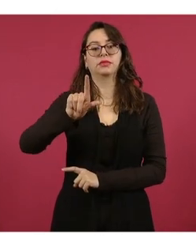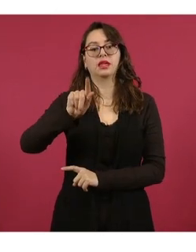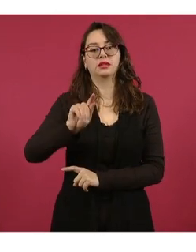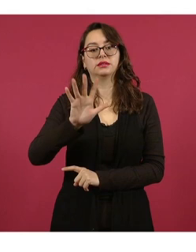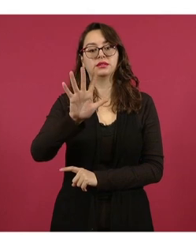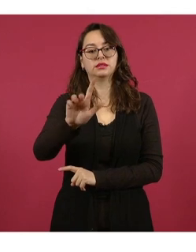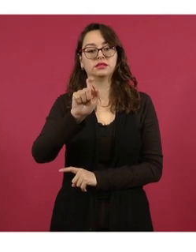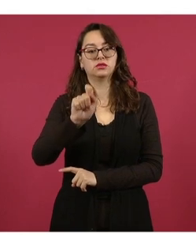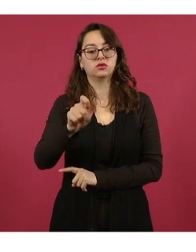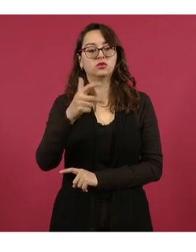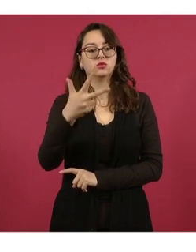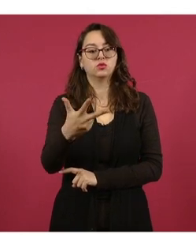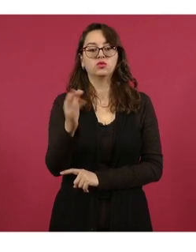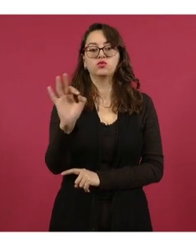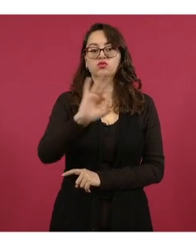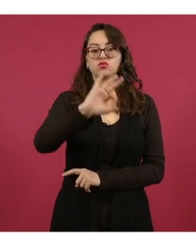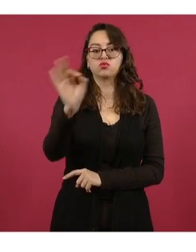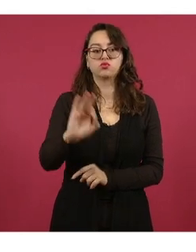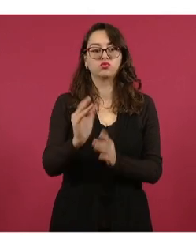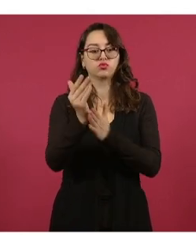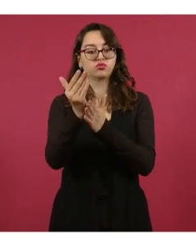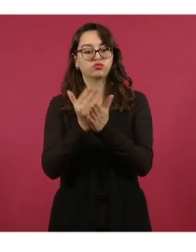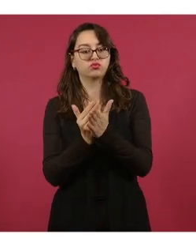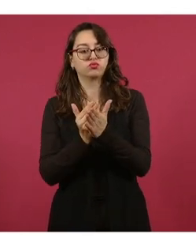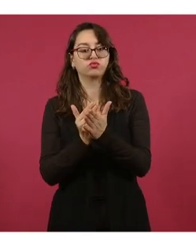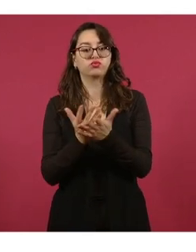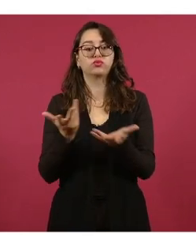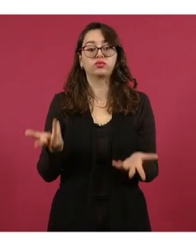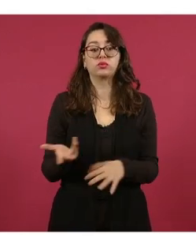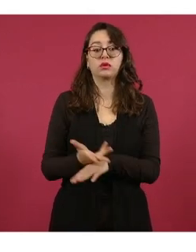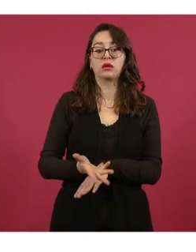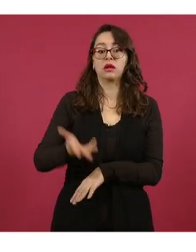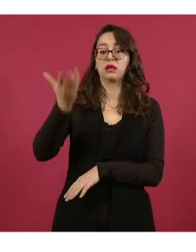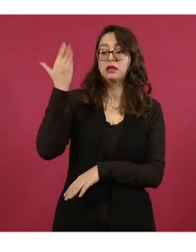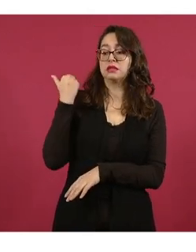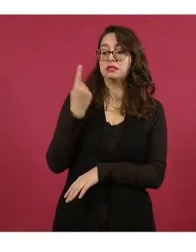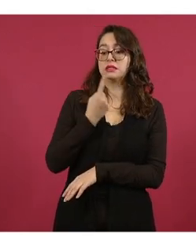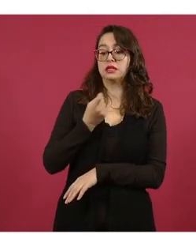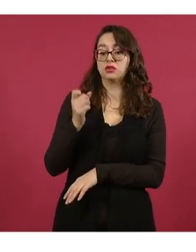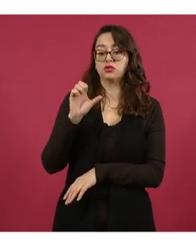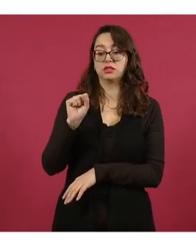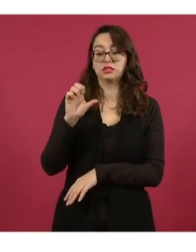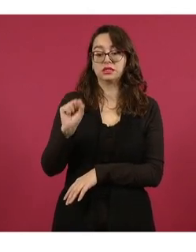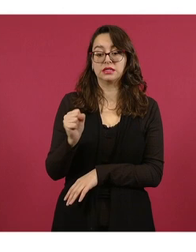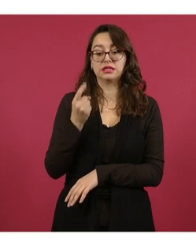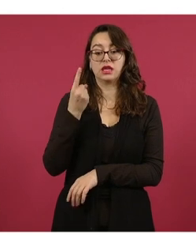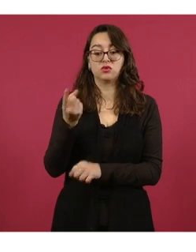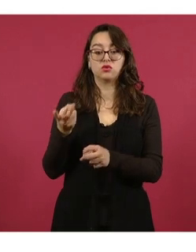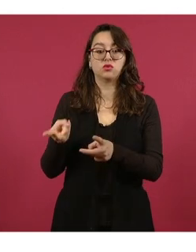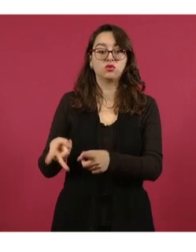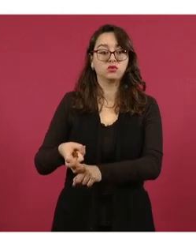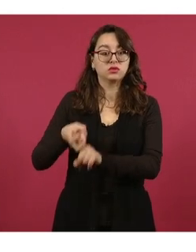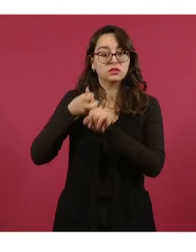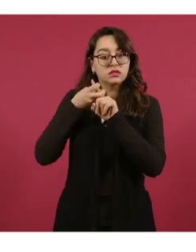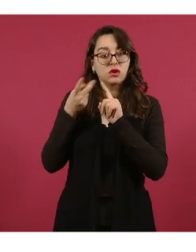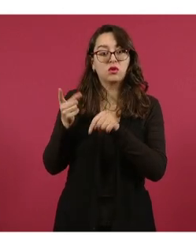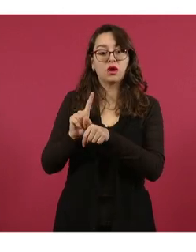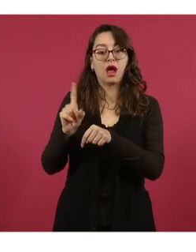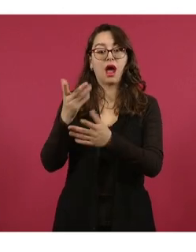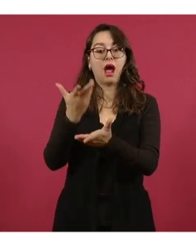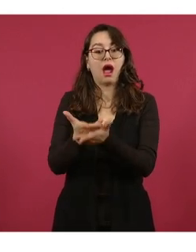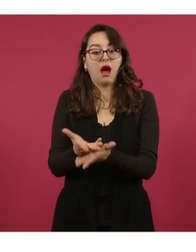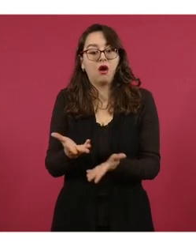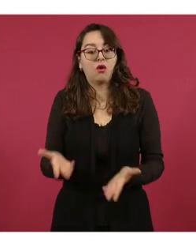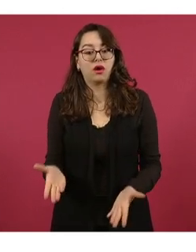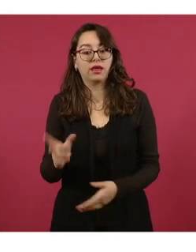la administración, pasamos de ciento sesenta y un delitos a treinta y nueve. Adelante. ¿Por